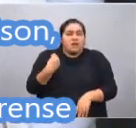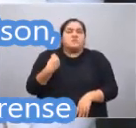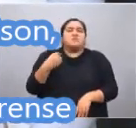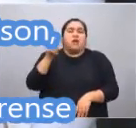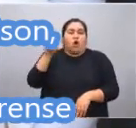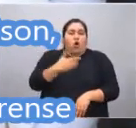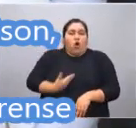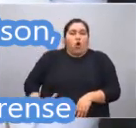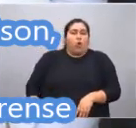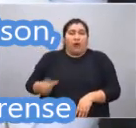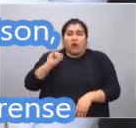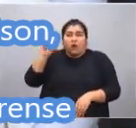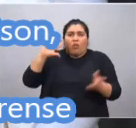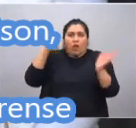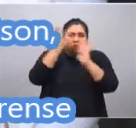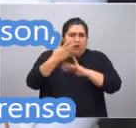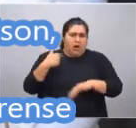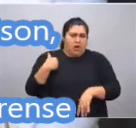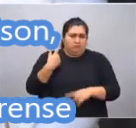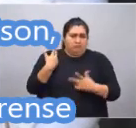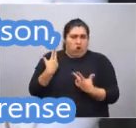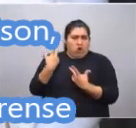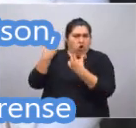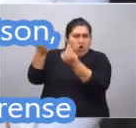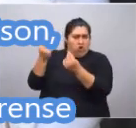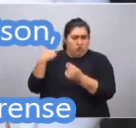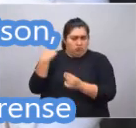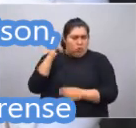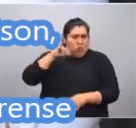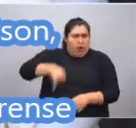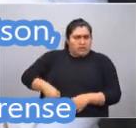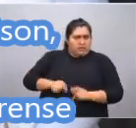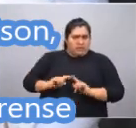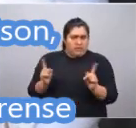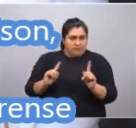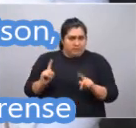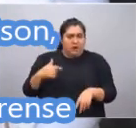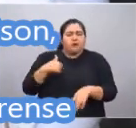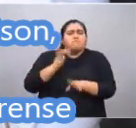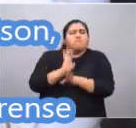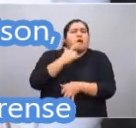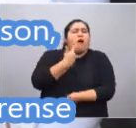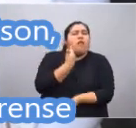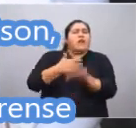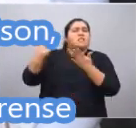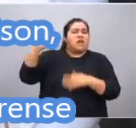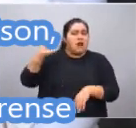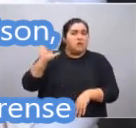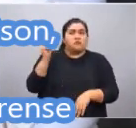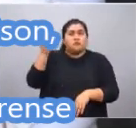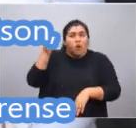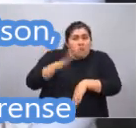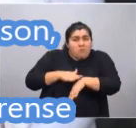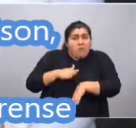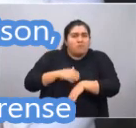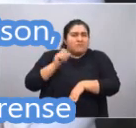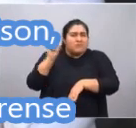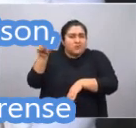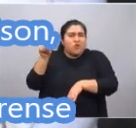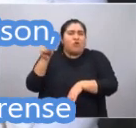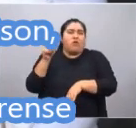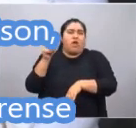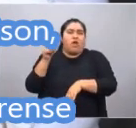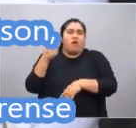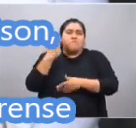el gobierno de Milei. Es un rechazo a los valores que expresan. Es